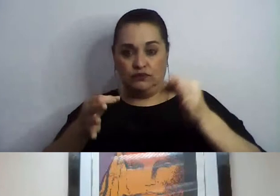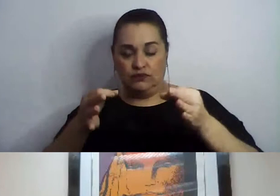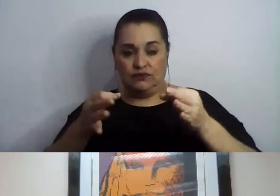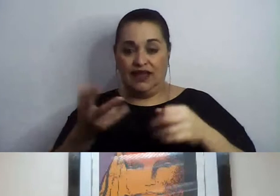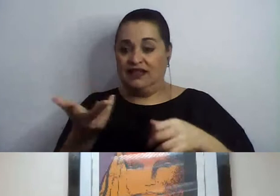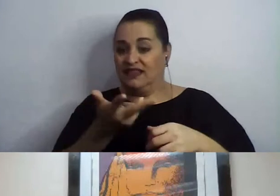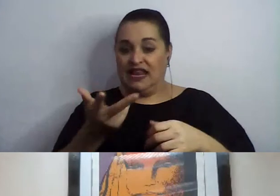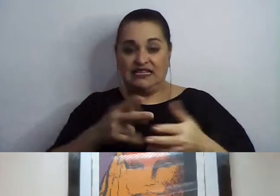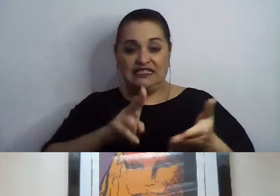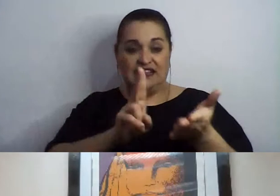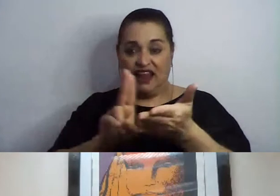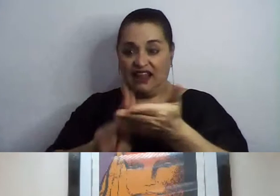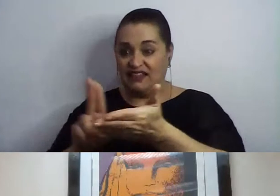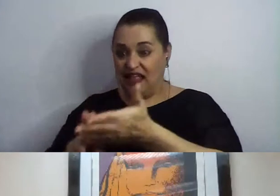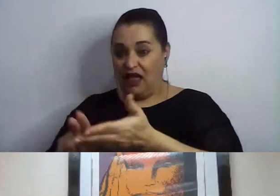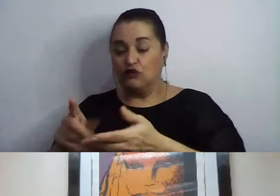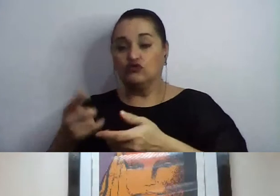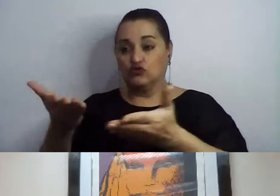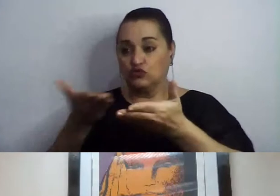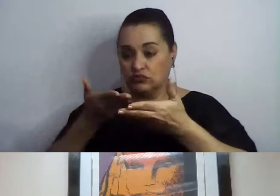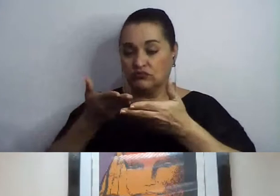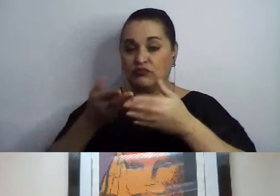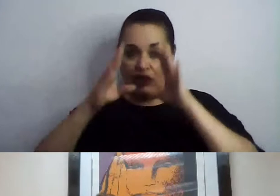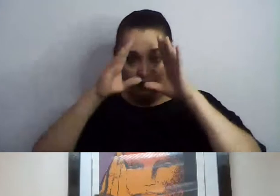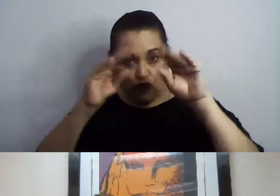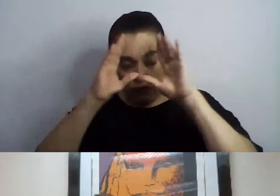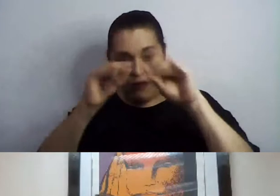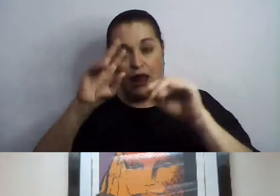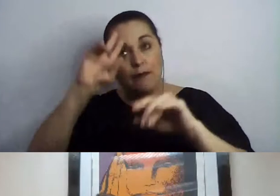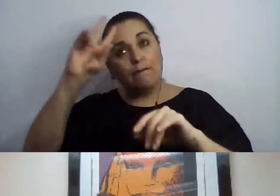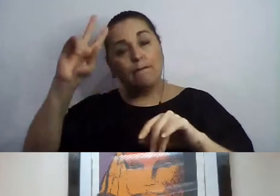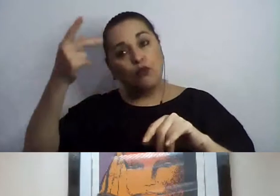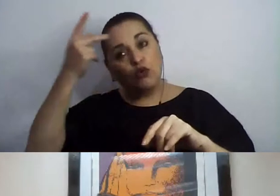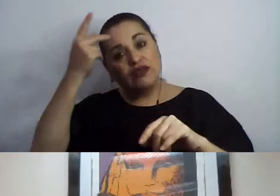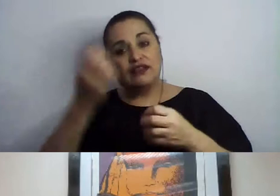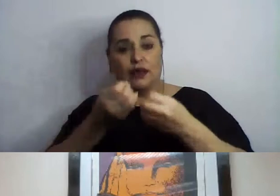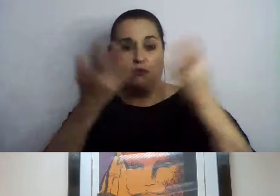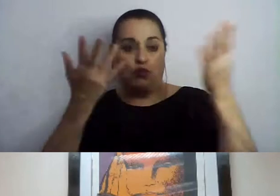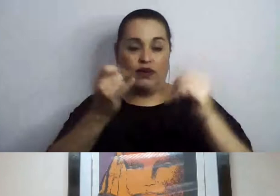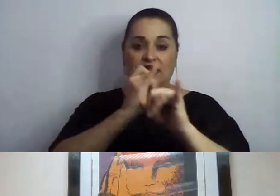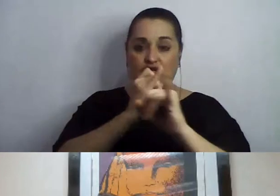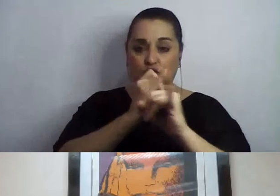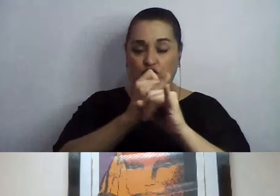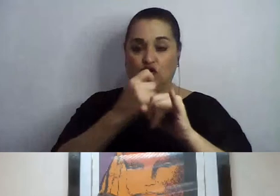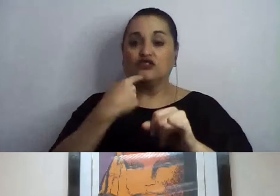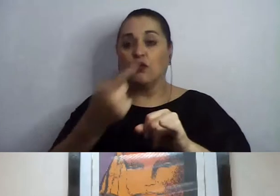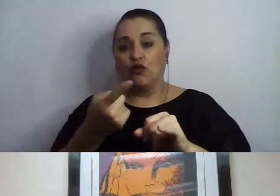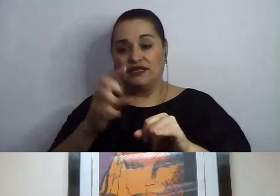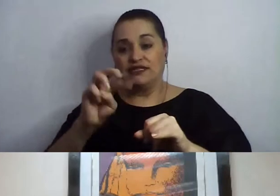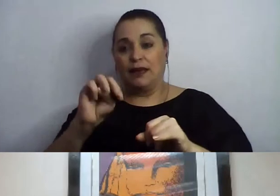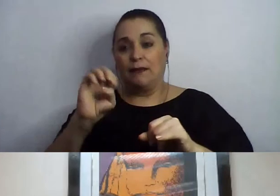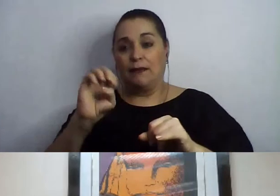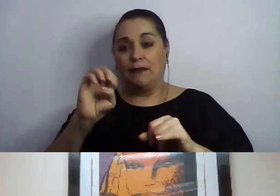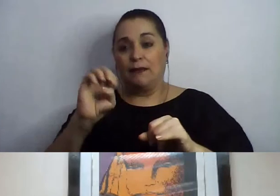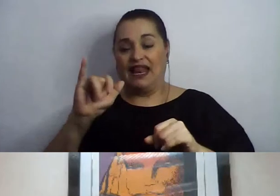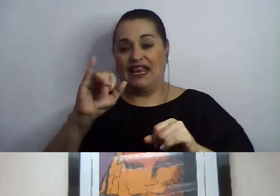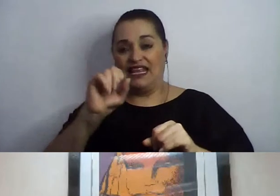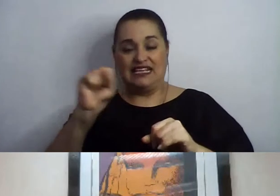tratados nos servirían para informar a la política pública y a las instituciones que como bien detallada Melisa están involucradas